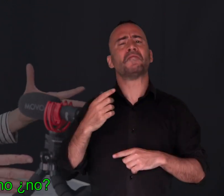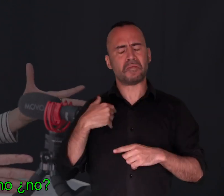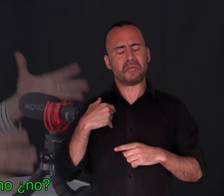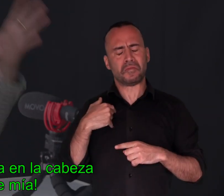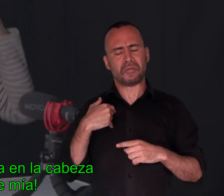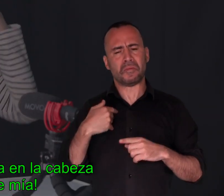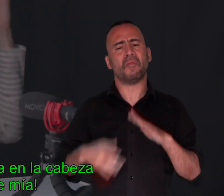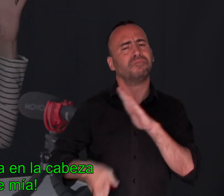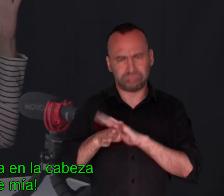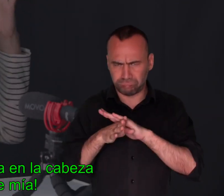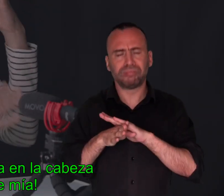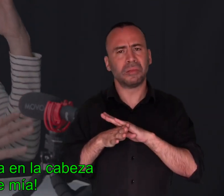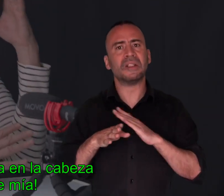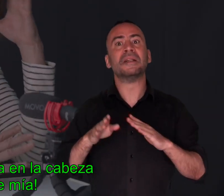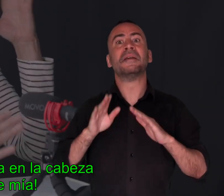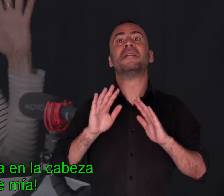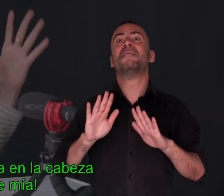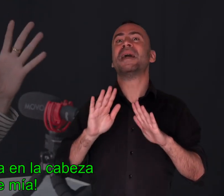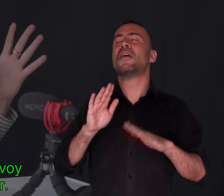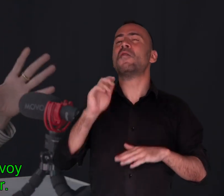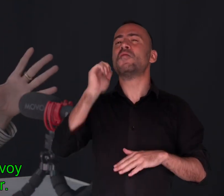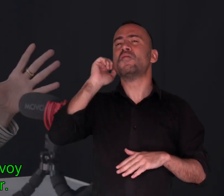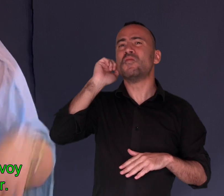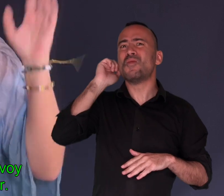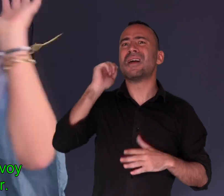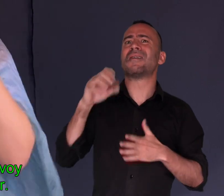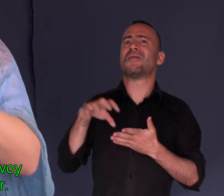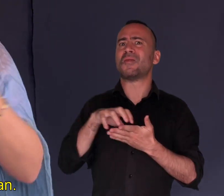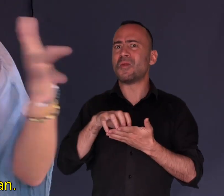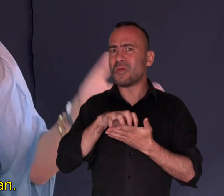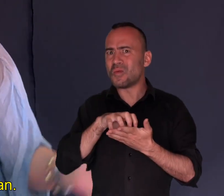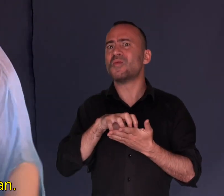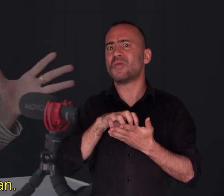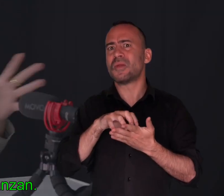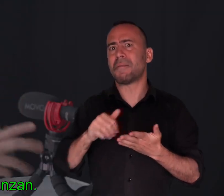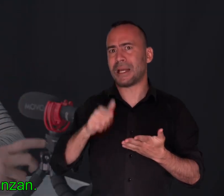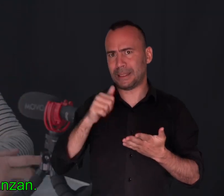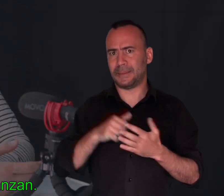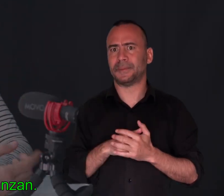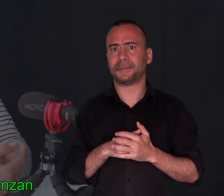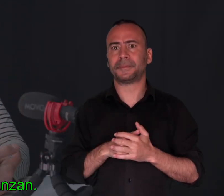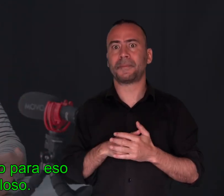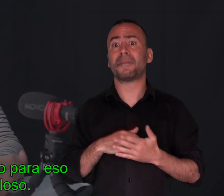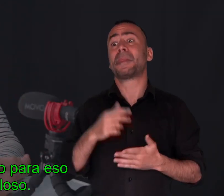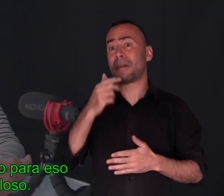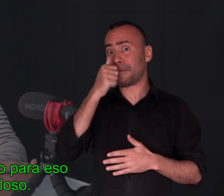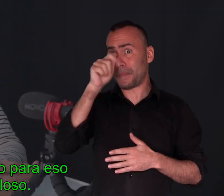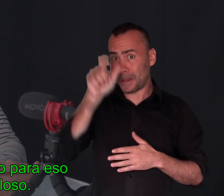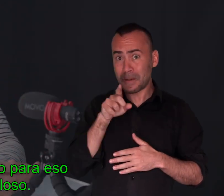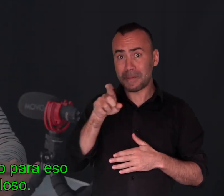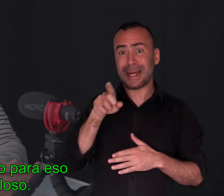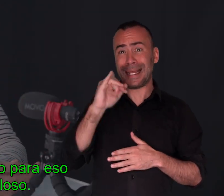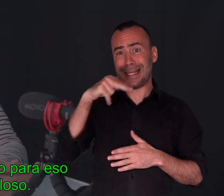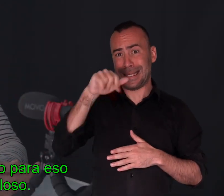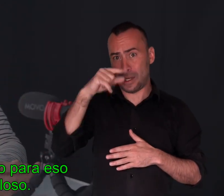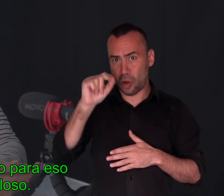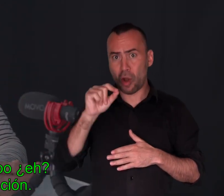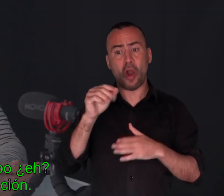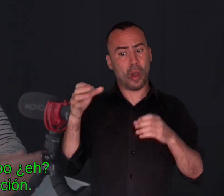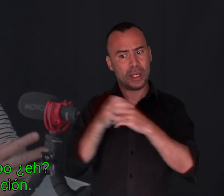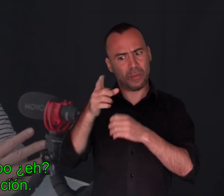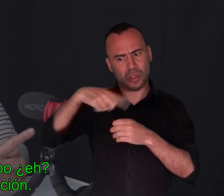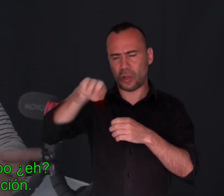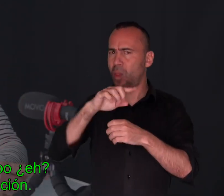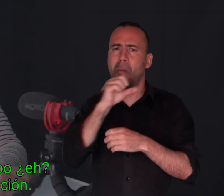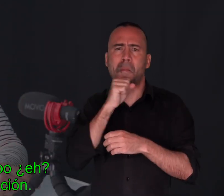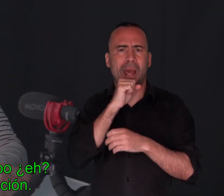No yo si tengo una idea en la cabeza digo madre mía no si voy a poder claro se lanzan lanz Y entonces yñigo para eso es maravilloso